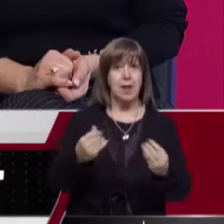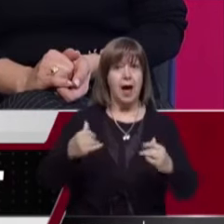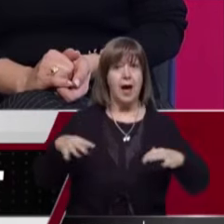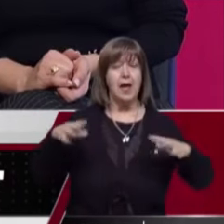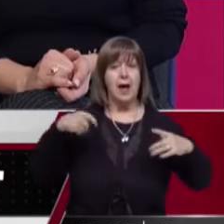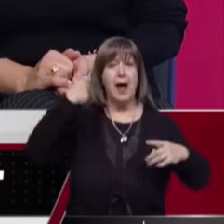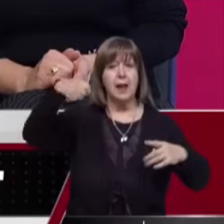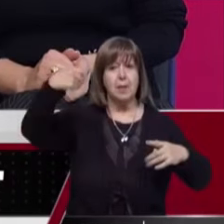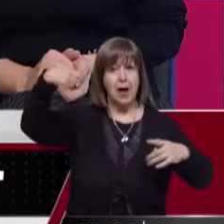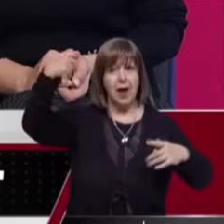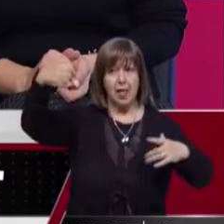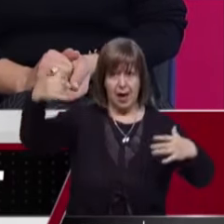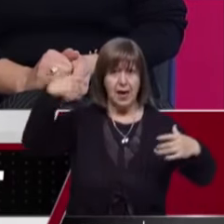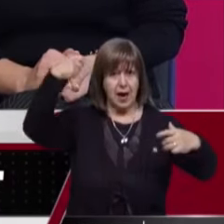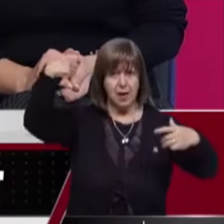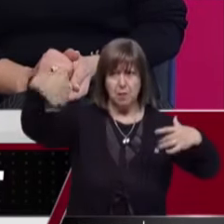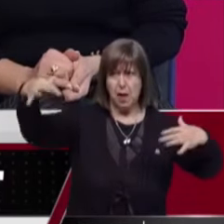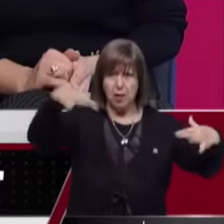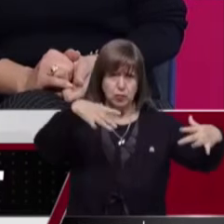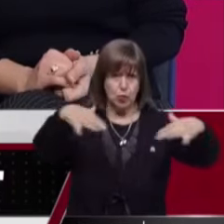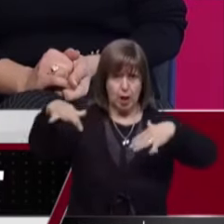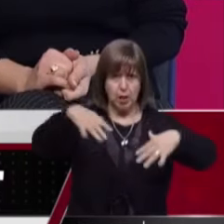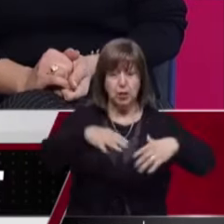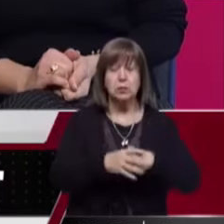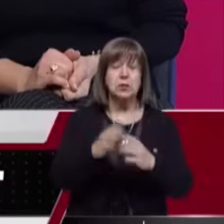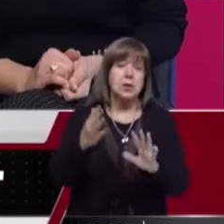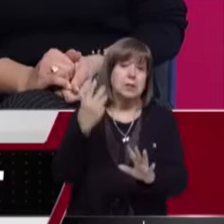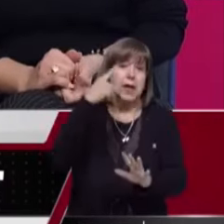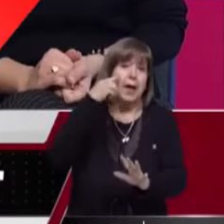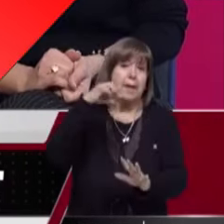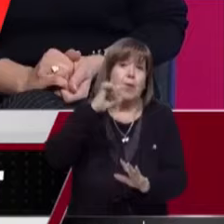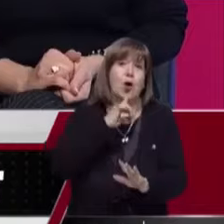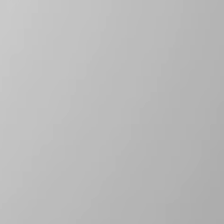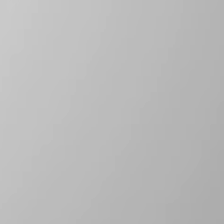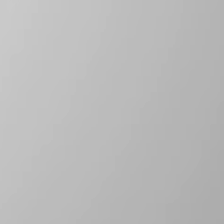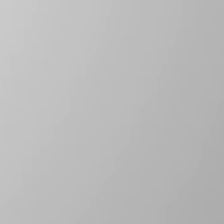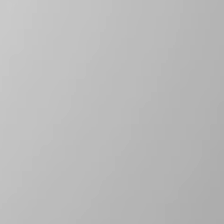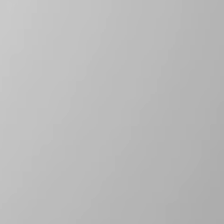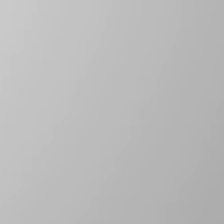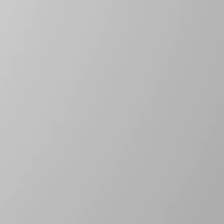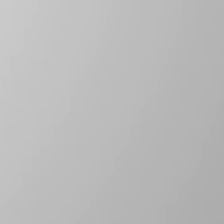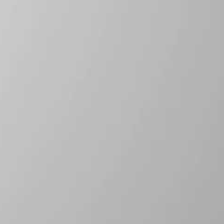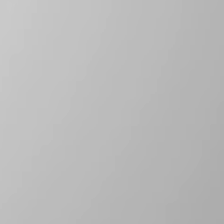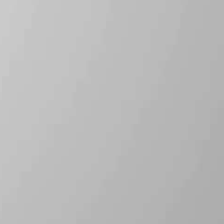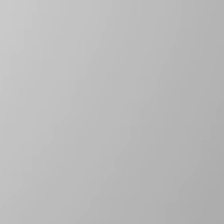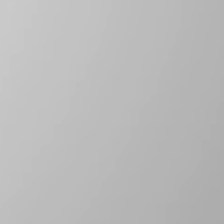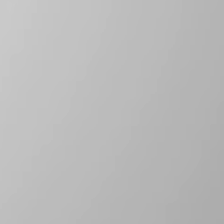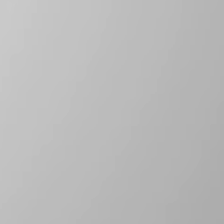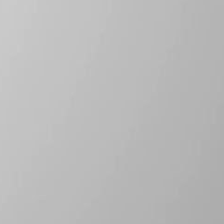investigación, y así hay muchas más. No hay que descartar nada, nada, nada.